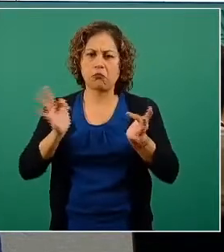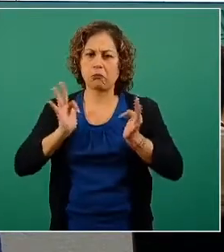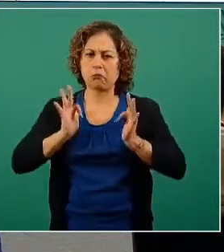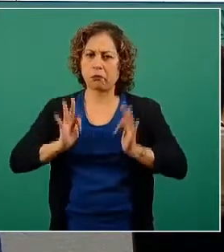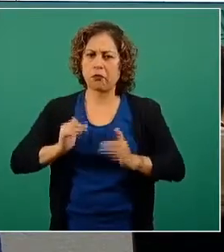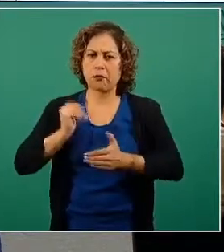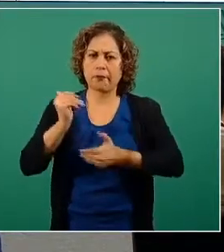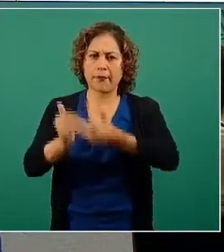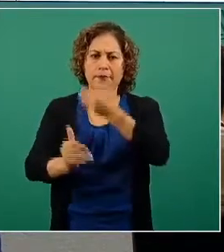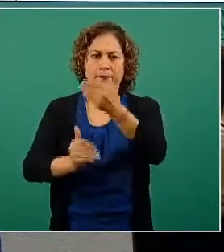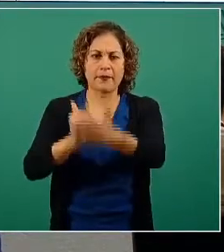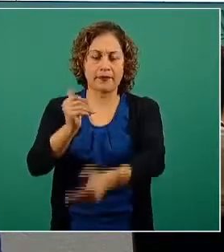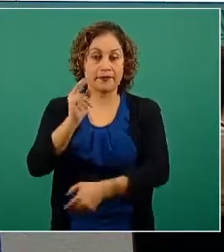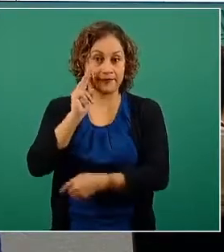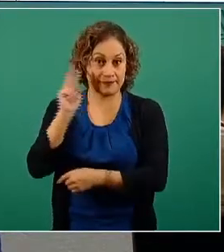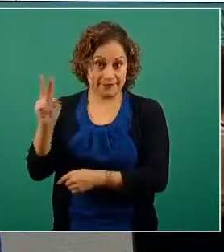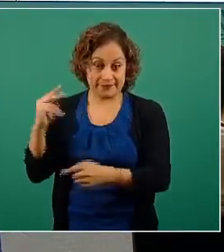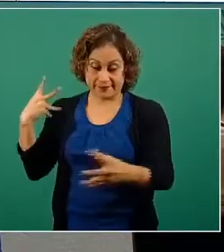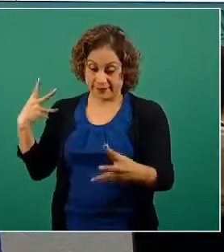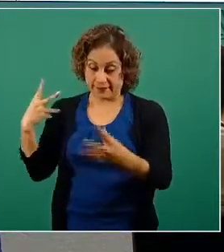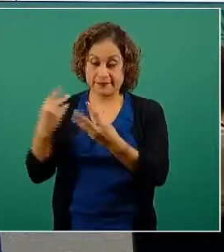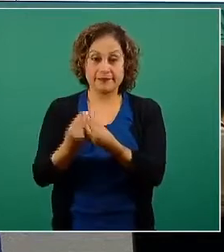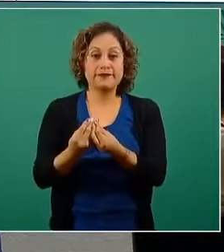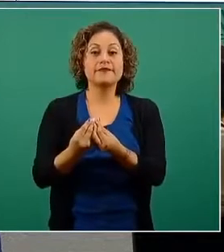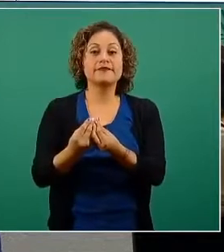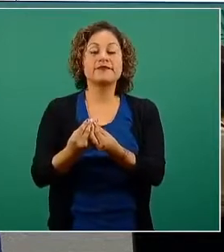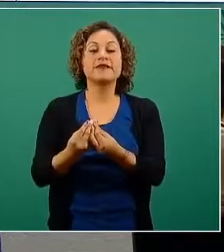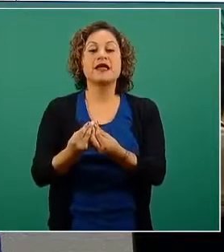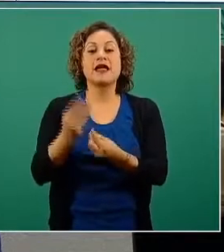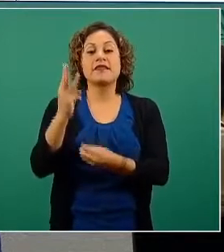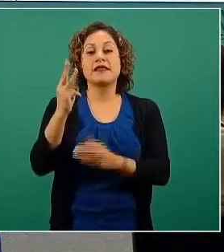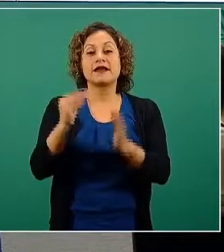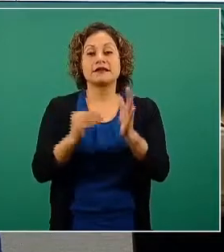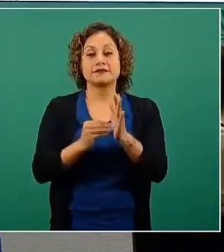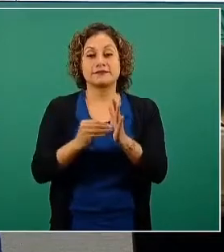teniendo entonces pues un total de más de